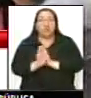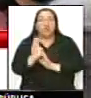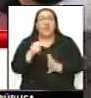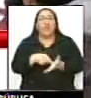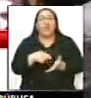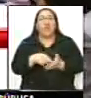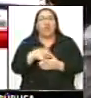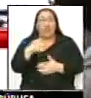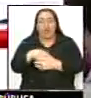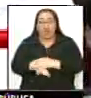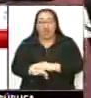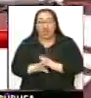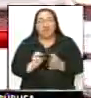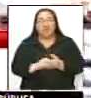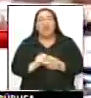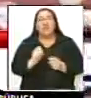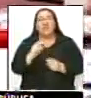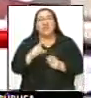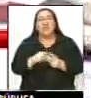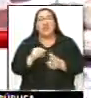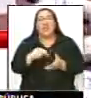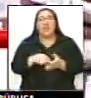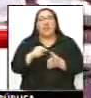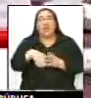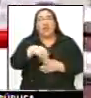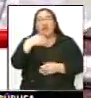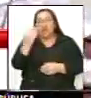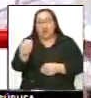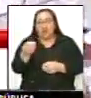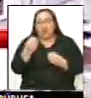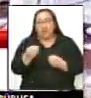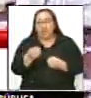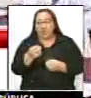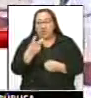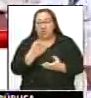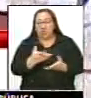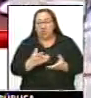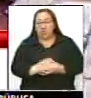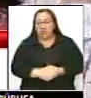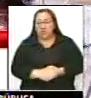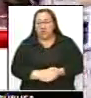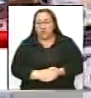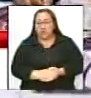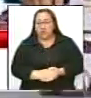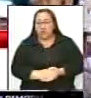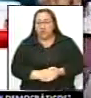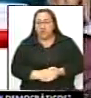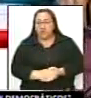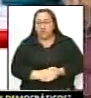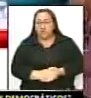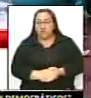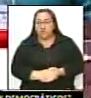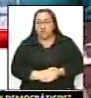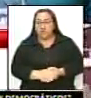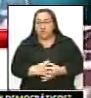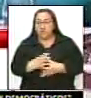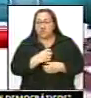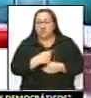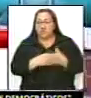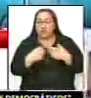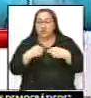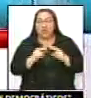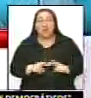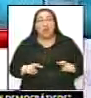que la deuda externa. Hay dos factores que se toman en cuenta para tener el